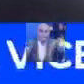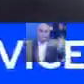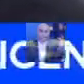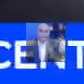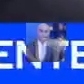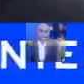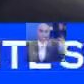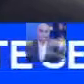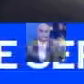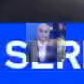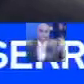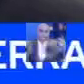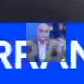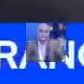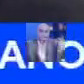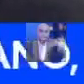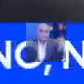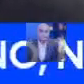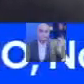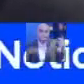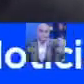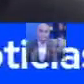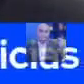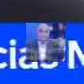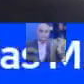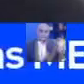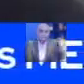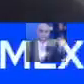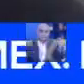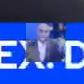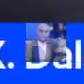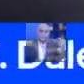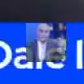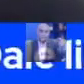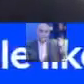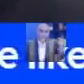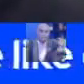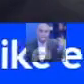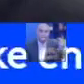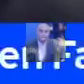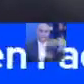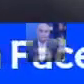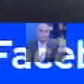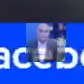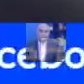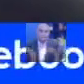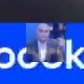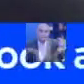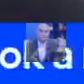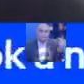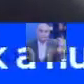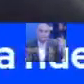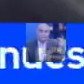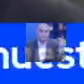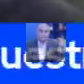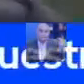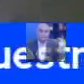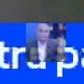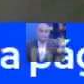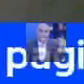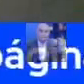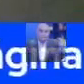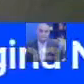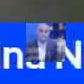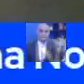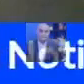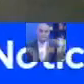presidente muy popular, algo que no está ocurriendo con Joe Biden, y ahí es donde la burra tumba a Genaro. Mi